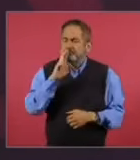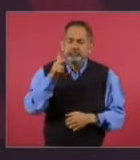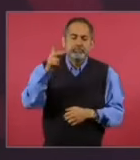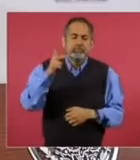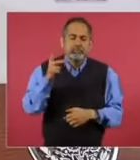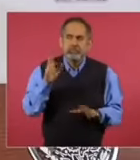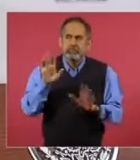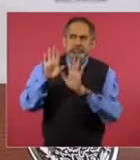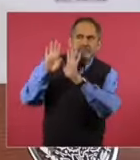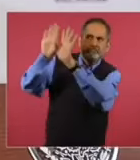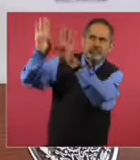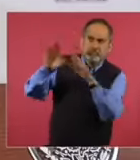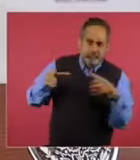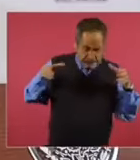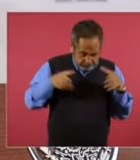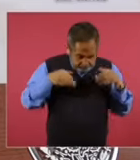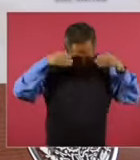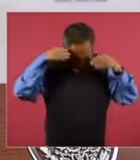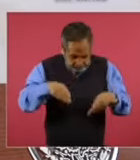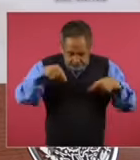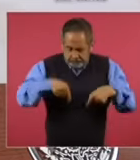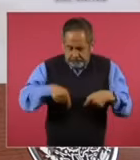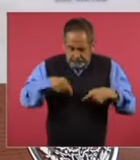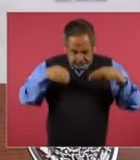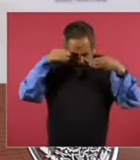en la interior.